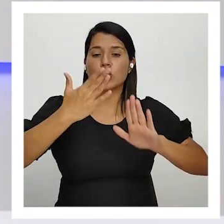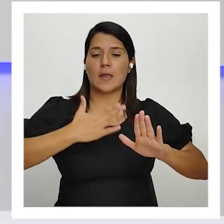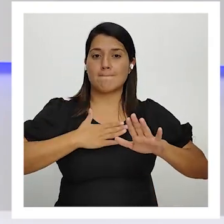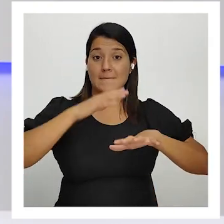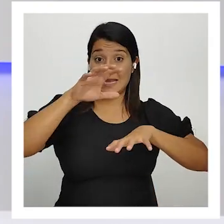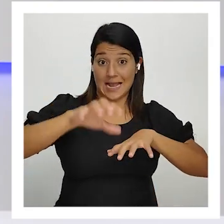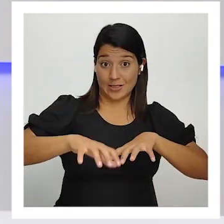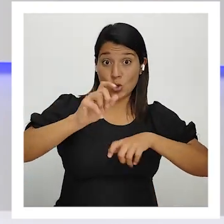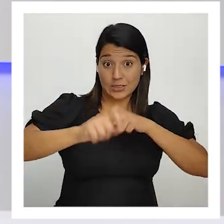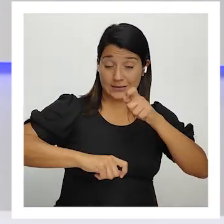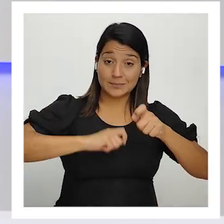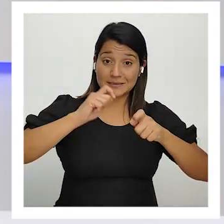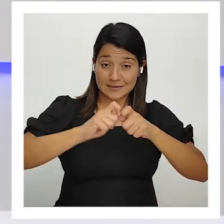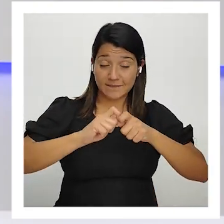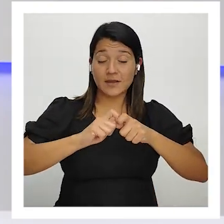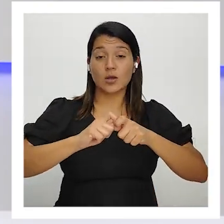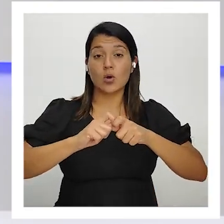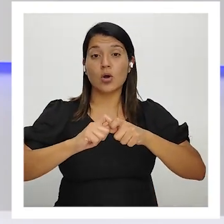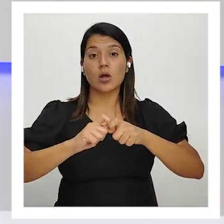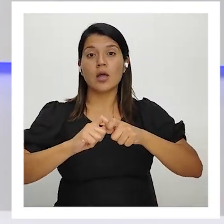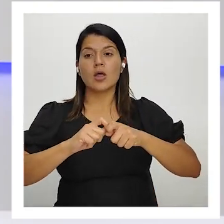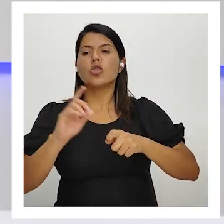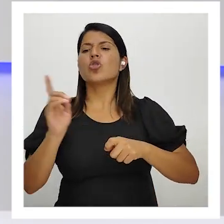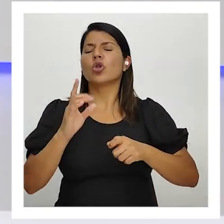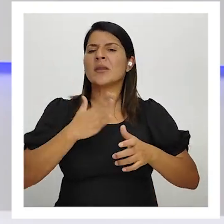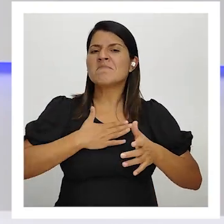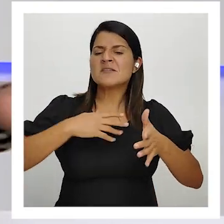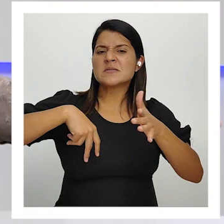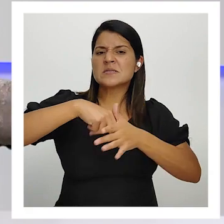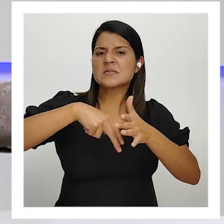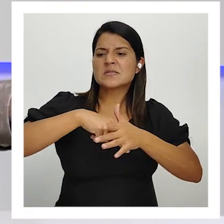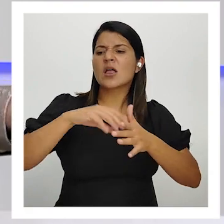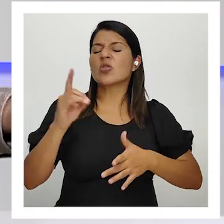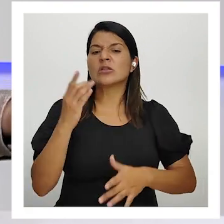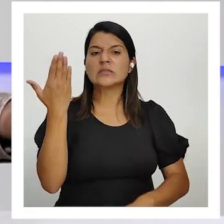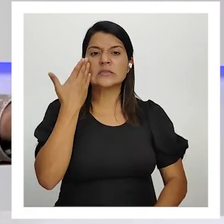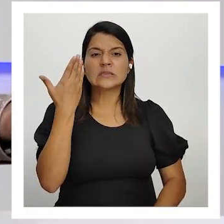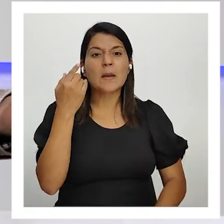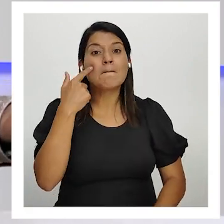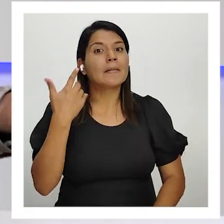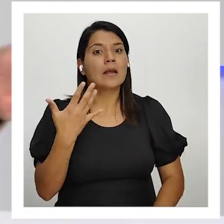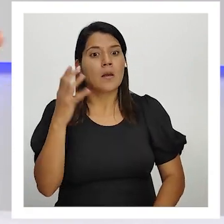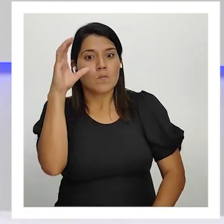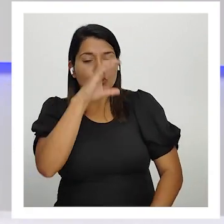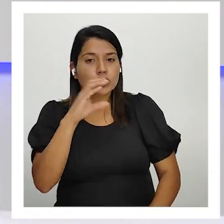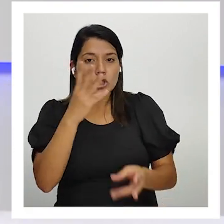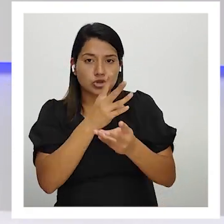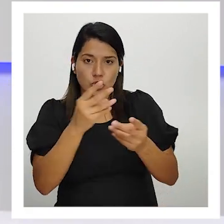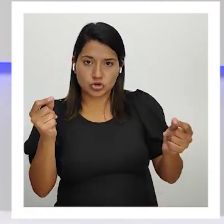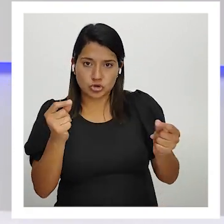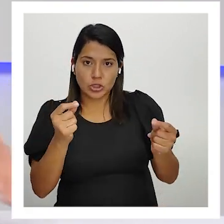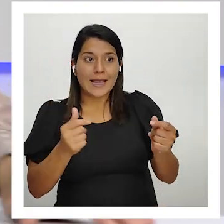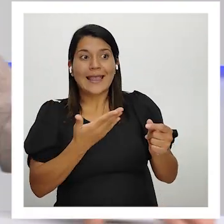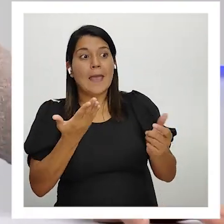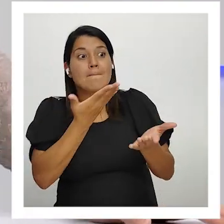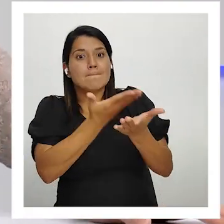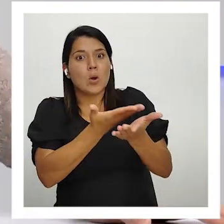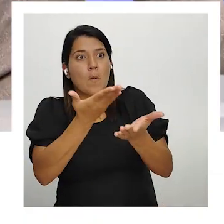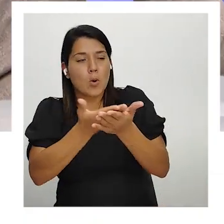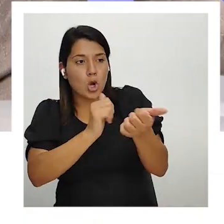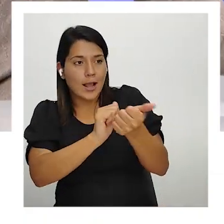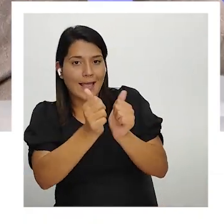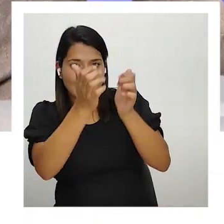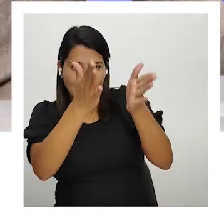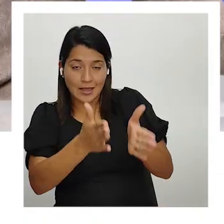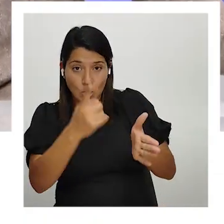específico, dónde me aprieta el zapato, dónde me duele, para ver qué soluciones están proponiendo las personas que quieren aspirar a esos cargos.